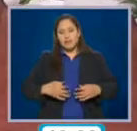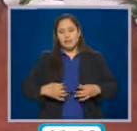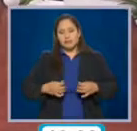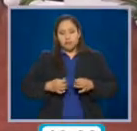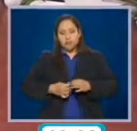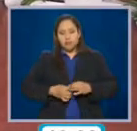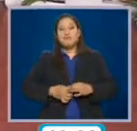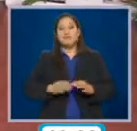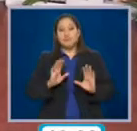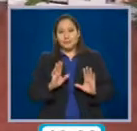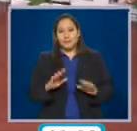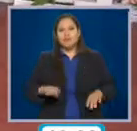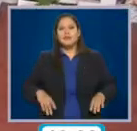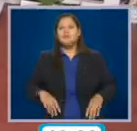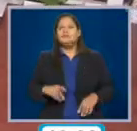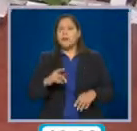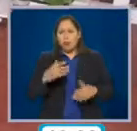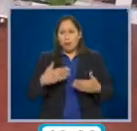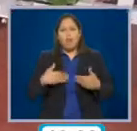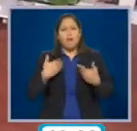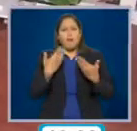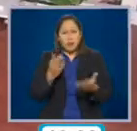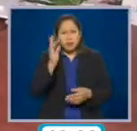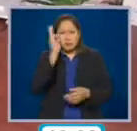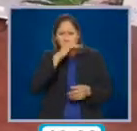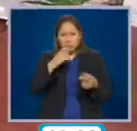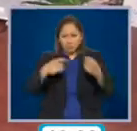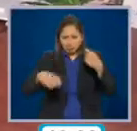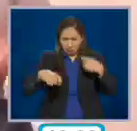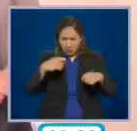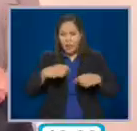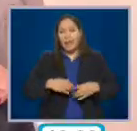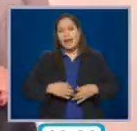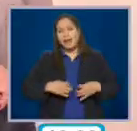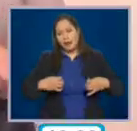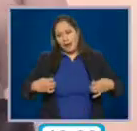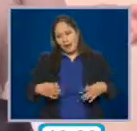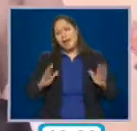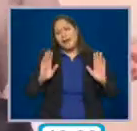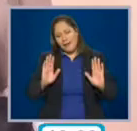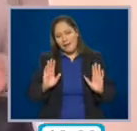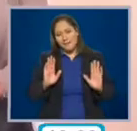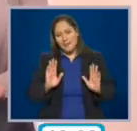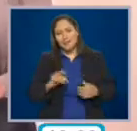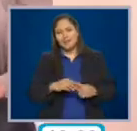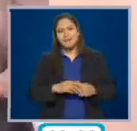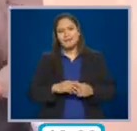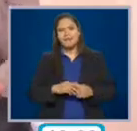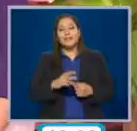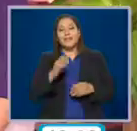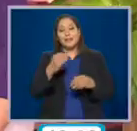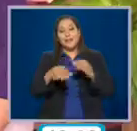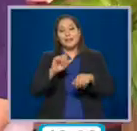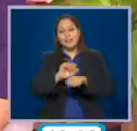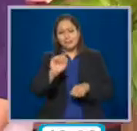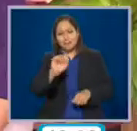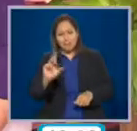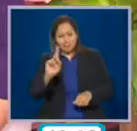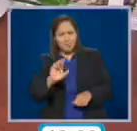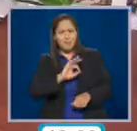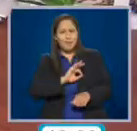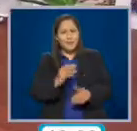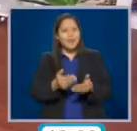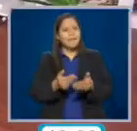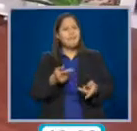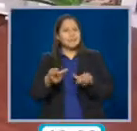Sí. Y si quieres decir estoy abierto, estoy dispuesto, entonces llega con los sacos abiertos a cualquier reunión este Mira. fin de semana. Ah, muy Pueden bien.